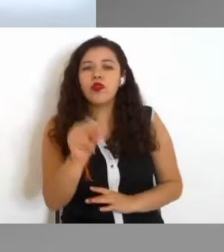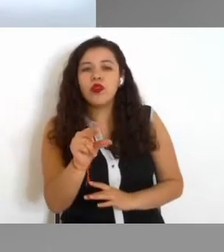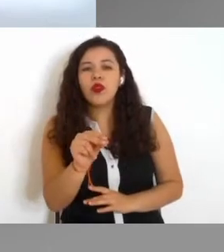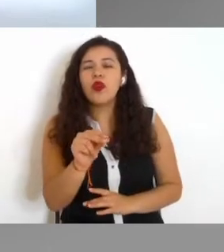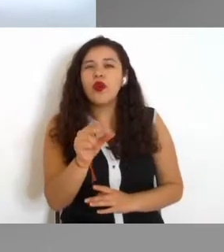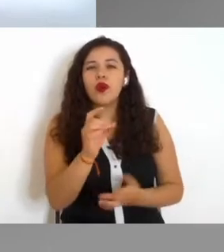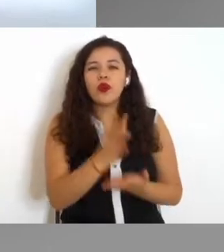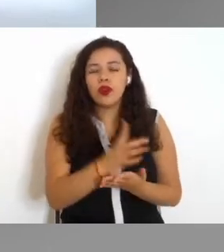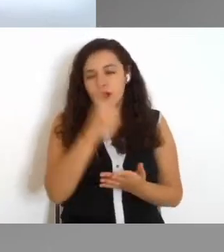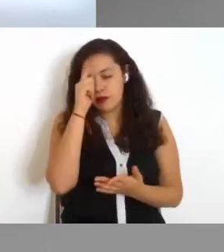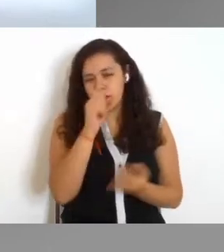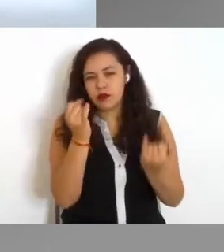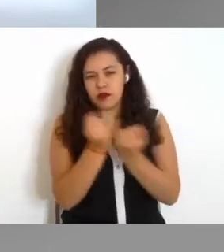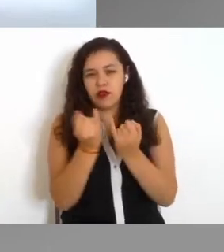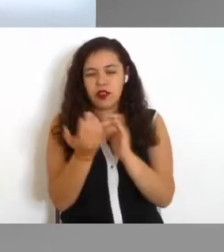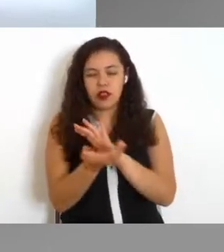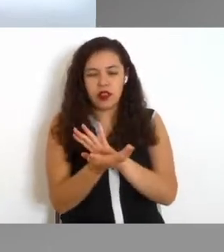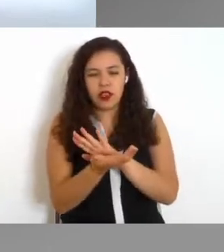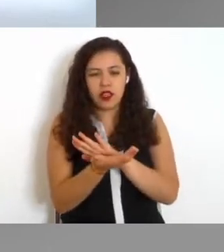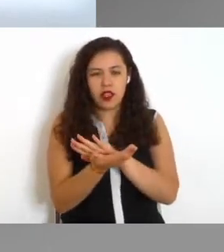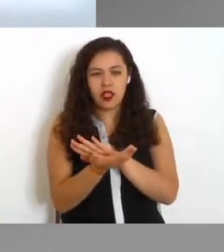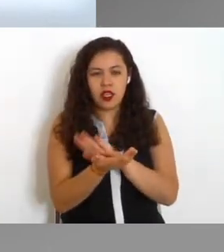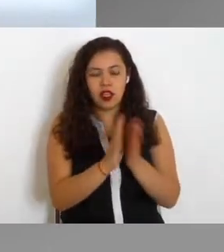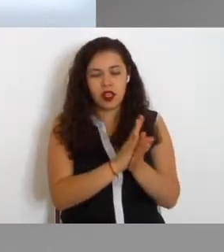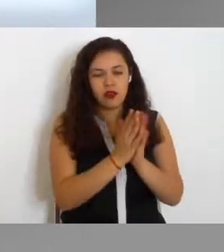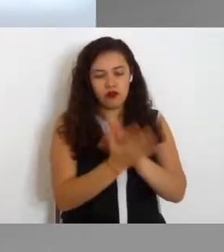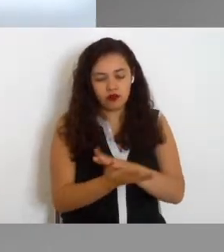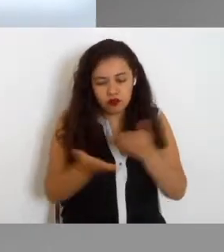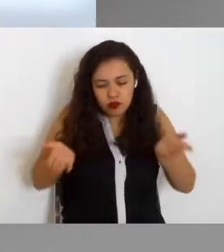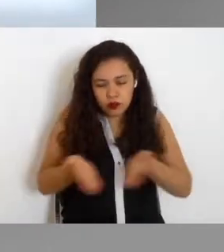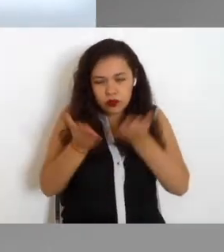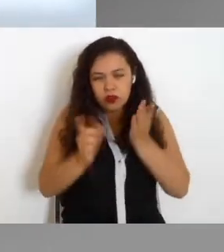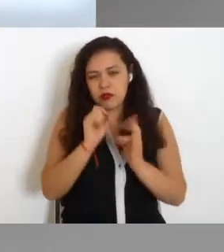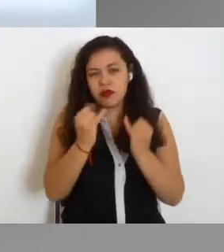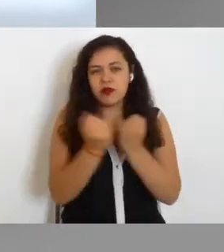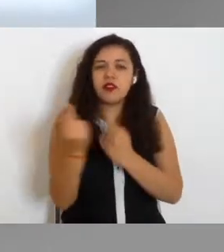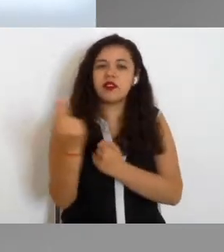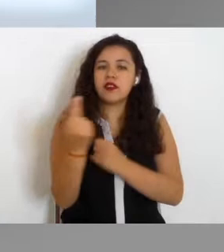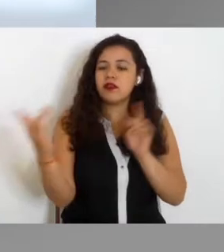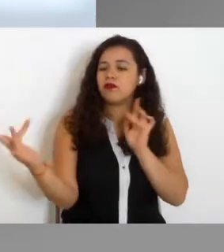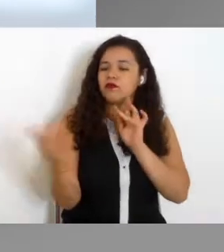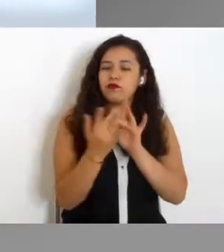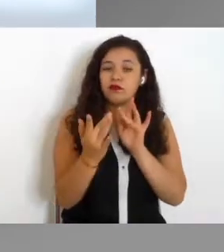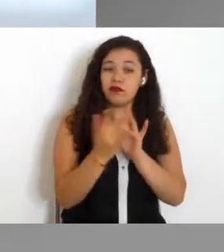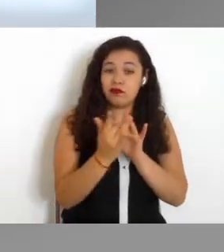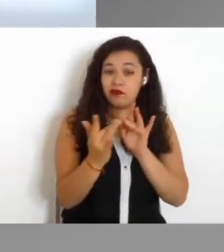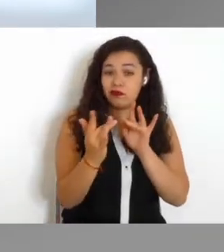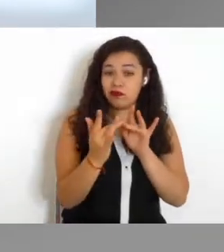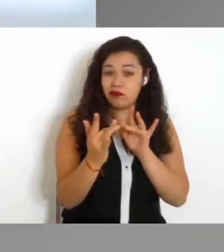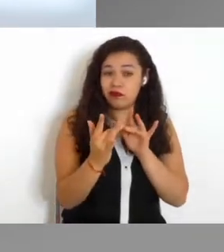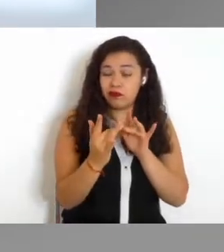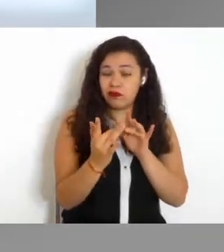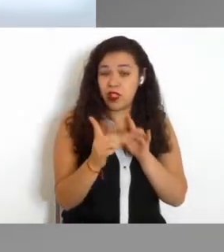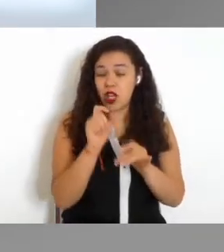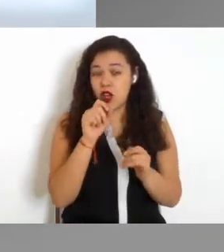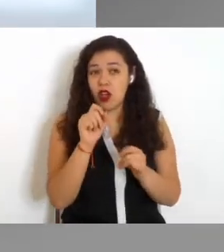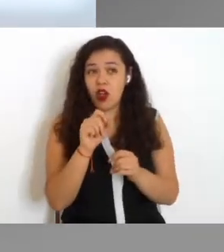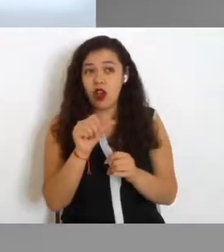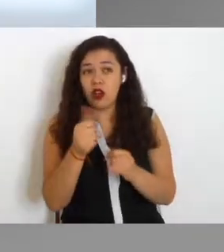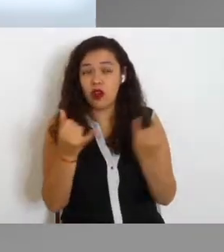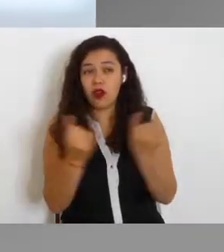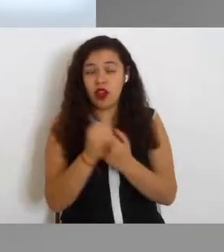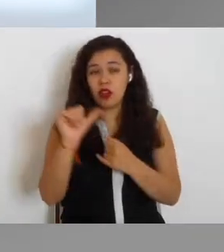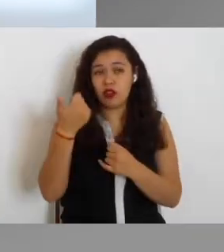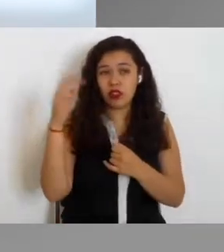de la transformación y para ello es necesaria la vinculación, no solo con otros pares universitarios y con